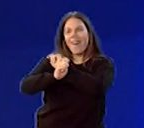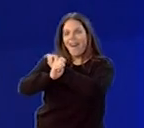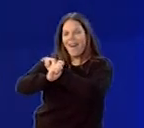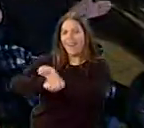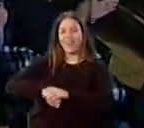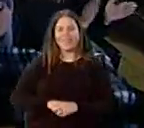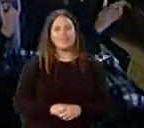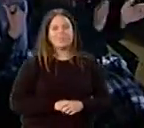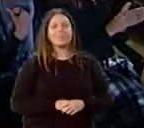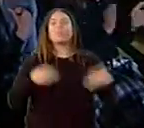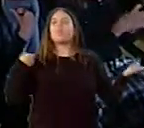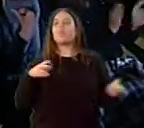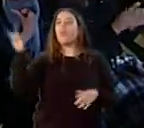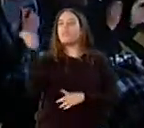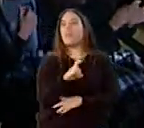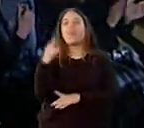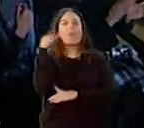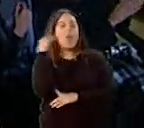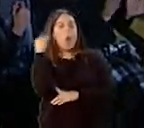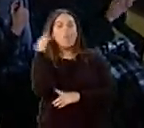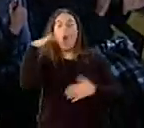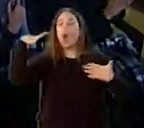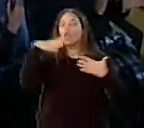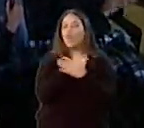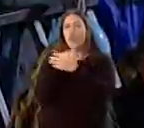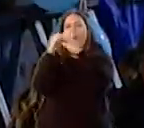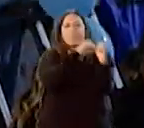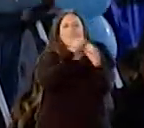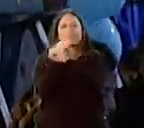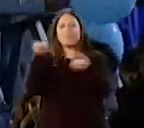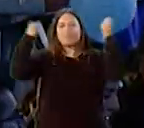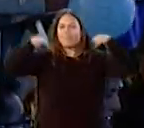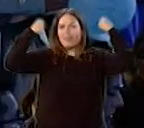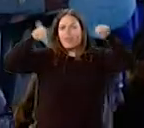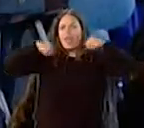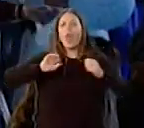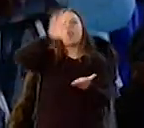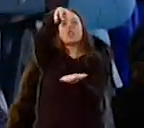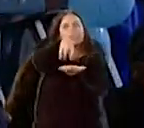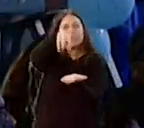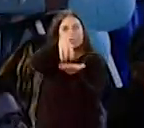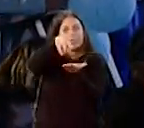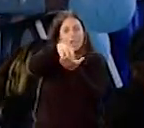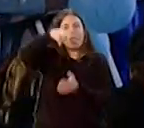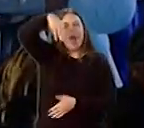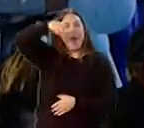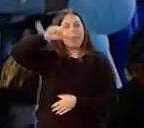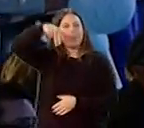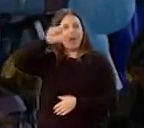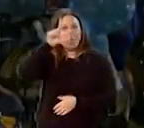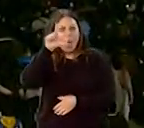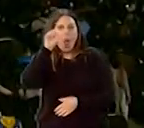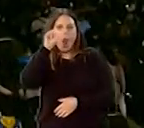desde el om apolinário aunque todas las murgas ensayan ya lo saben que ese complejo carnavalero denominado manuel lo están